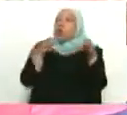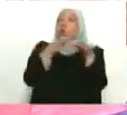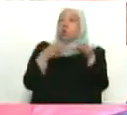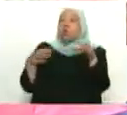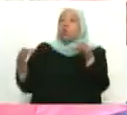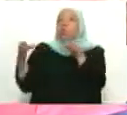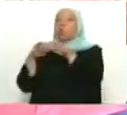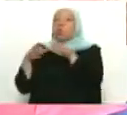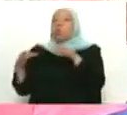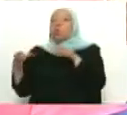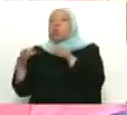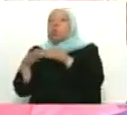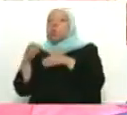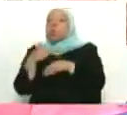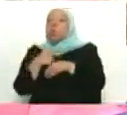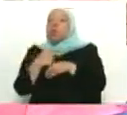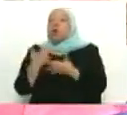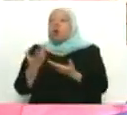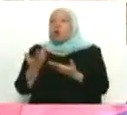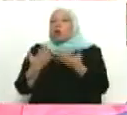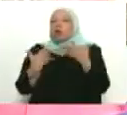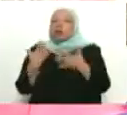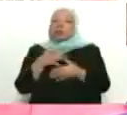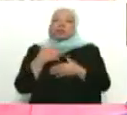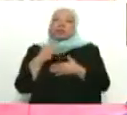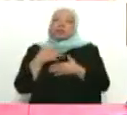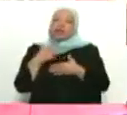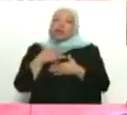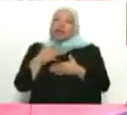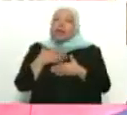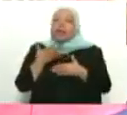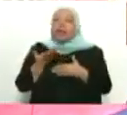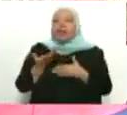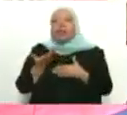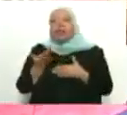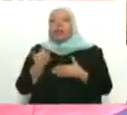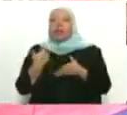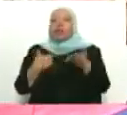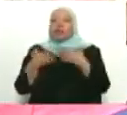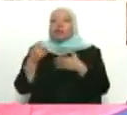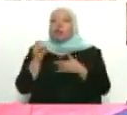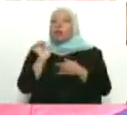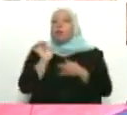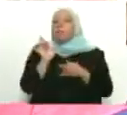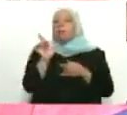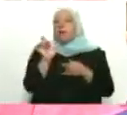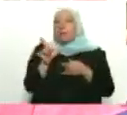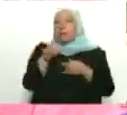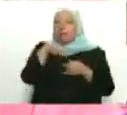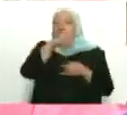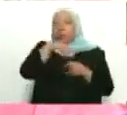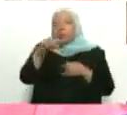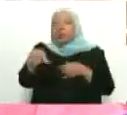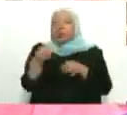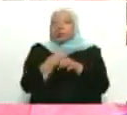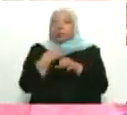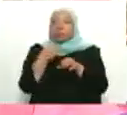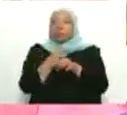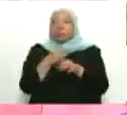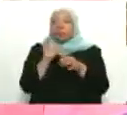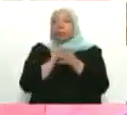tal. Y uno siente la satisfacción de que el partido anda desplegado. Pero además, Iris, compañera